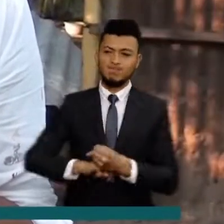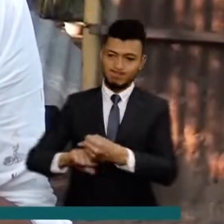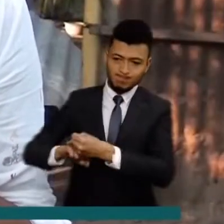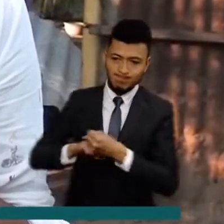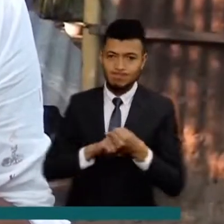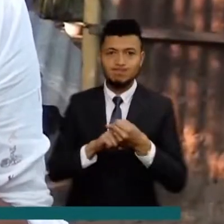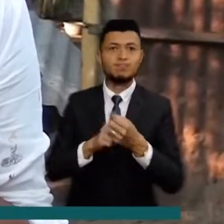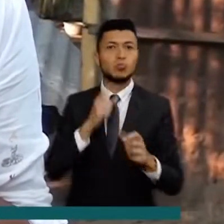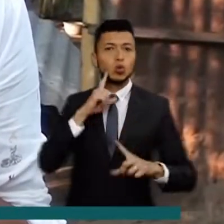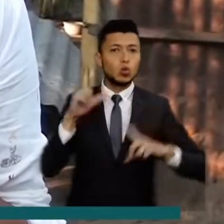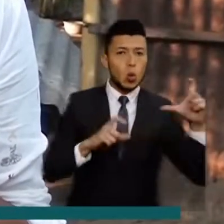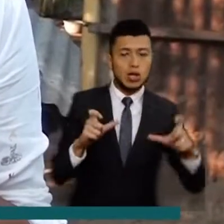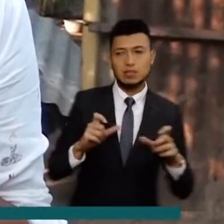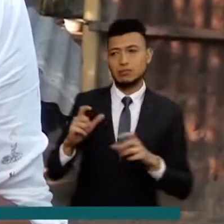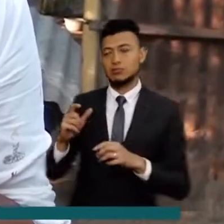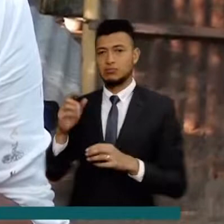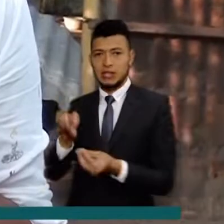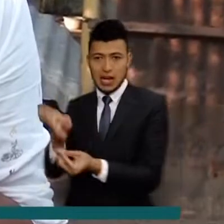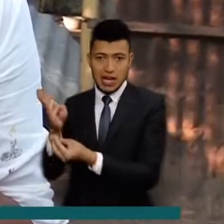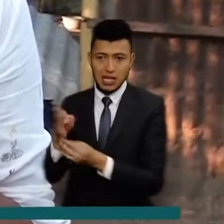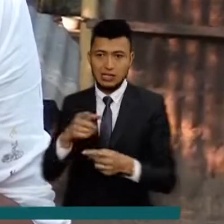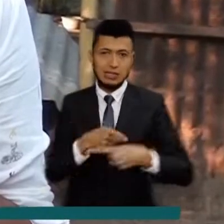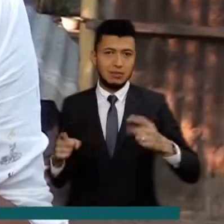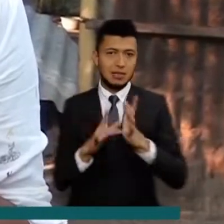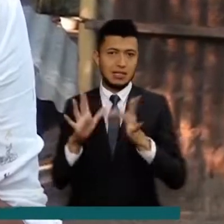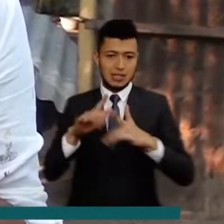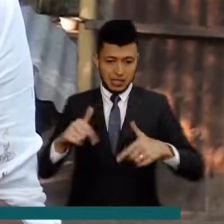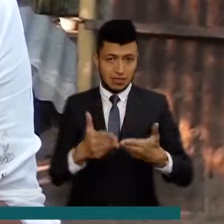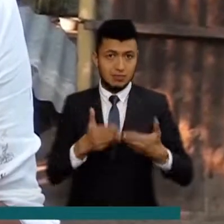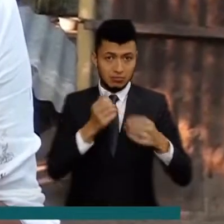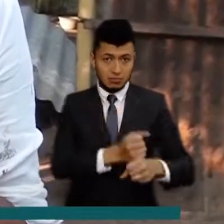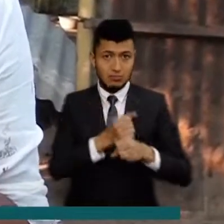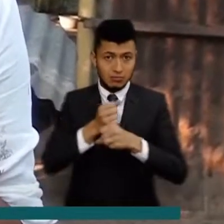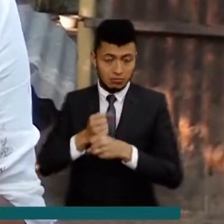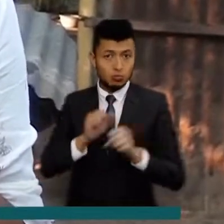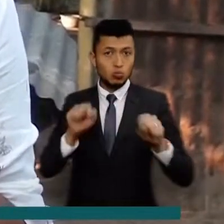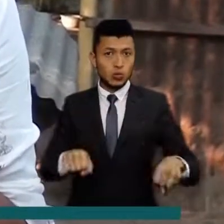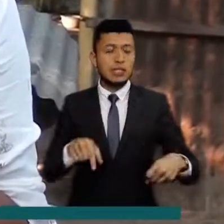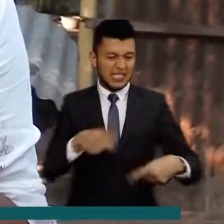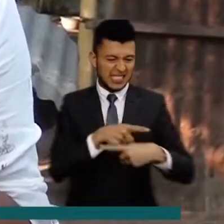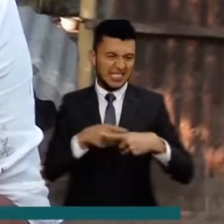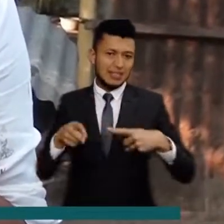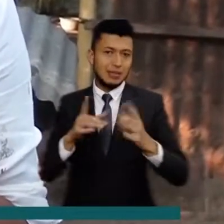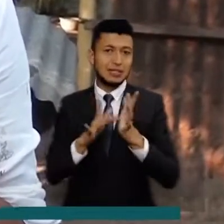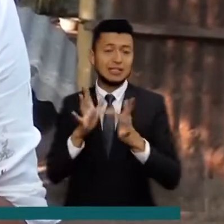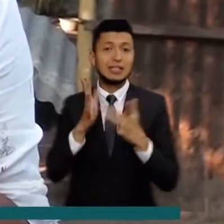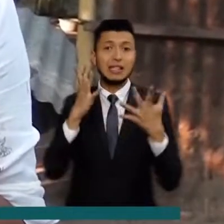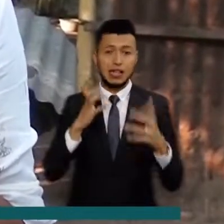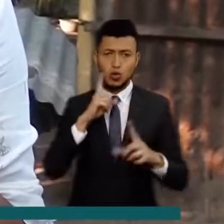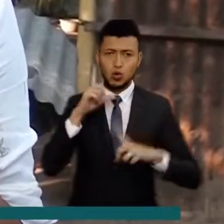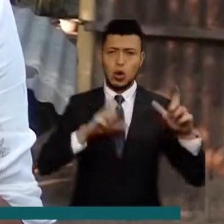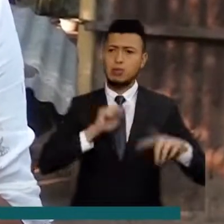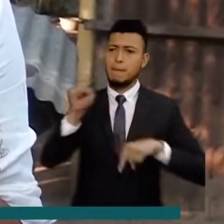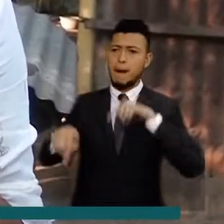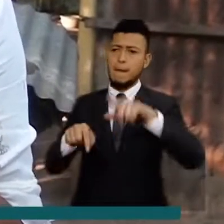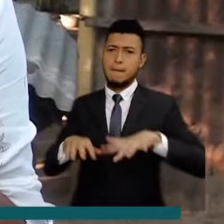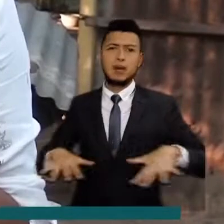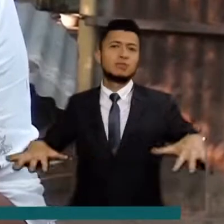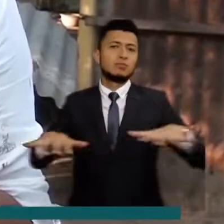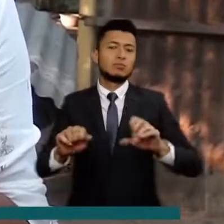para fortalecer la ruta turística religiosa en esta Semana Santa aquí en Puerto Carreño, por lo que se espera que durante la semana fluyan los